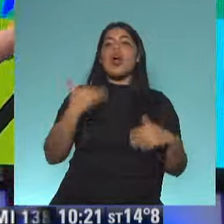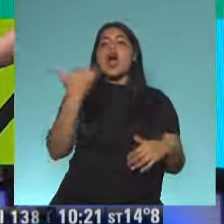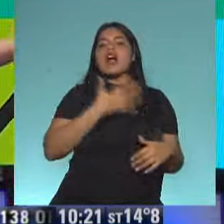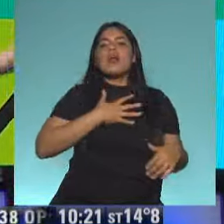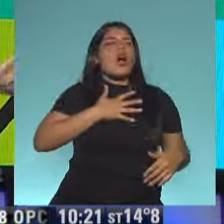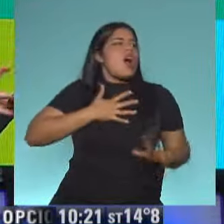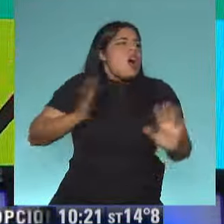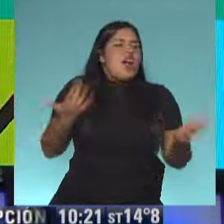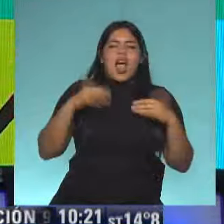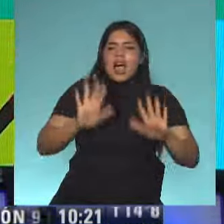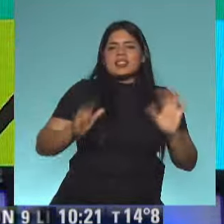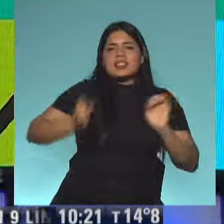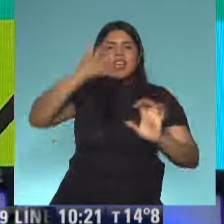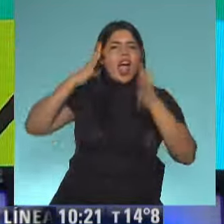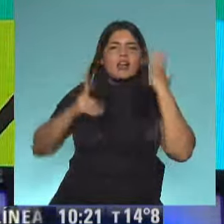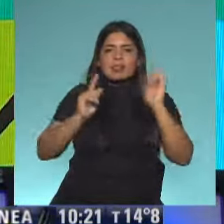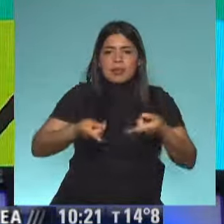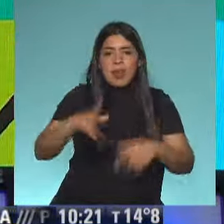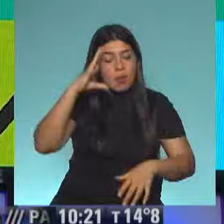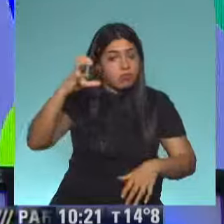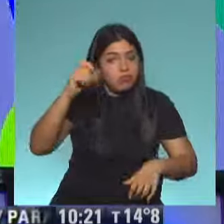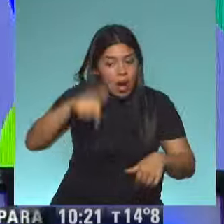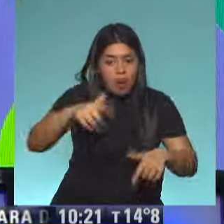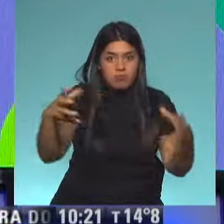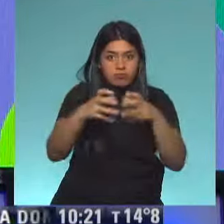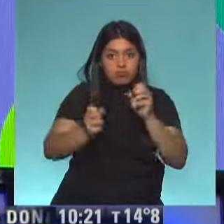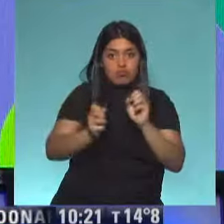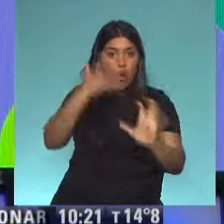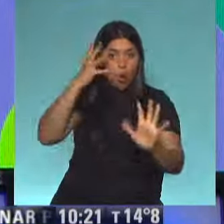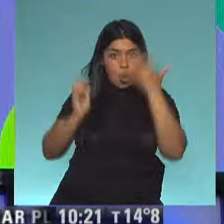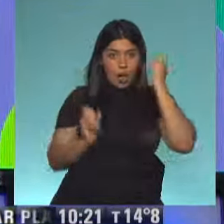para el carnaval, también recordemos que estamos armando la murga de primer